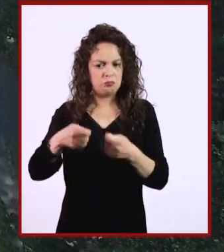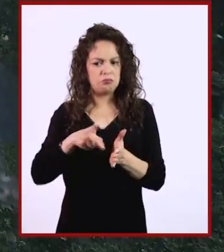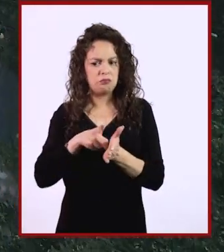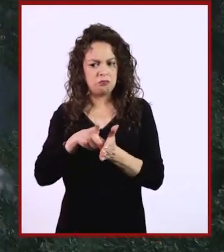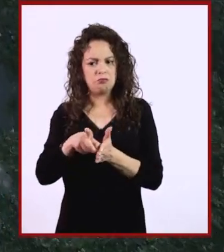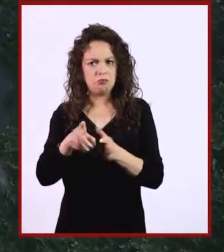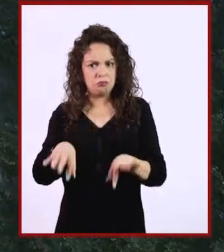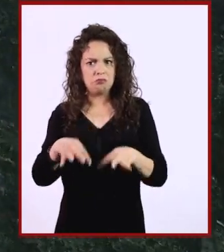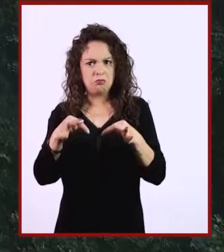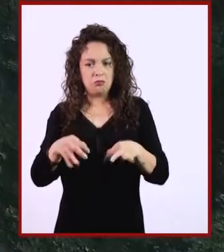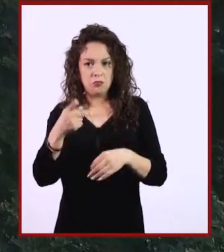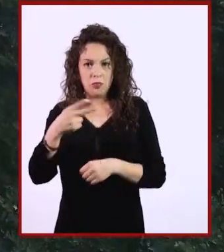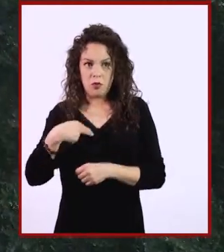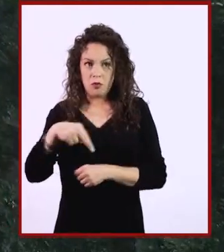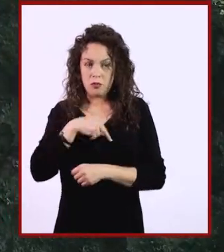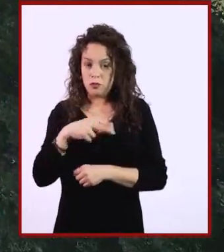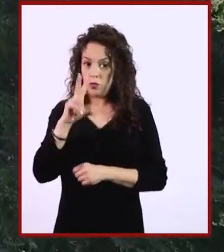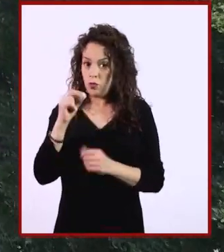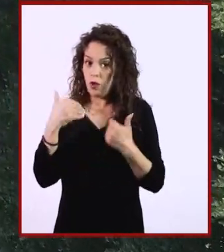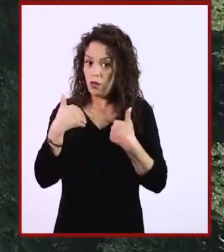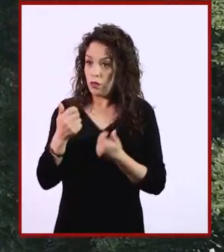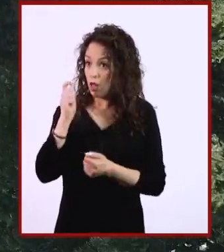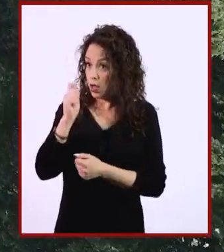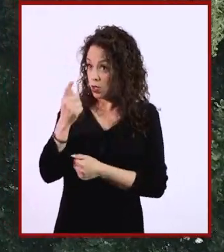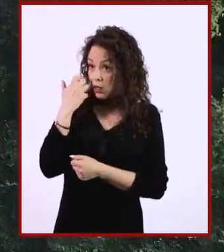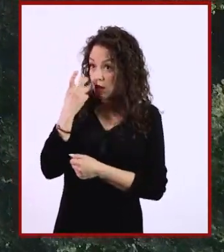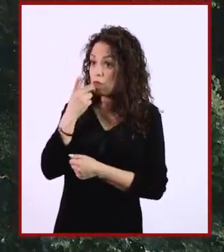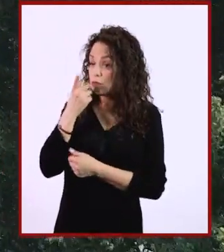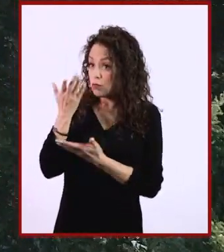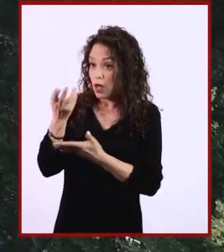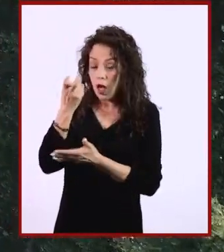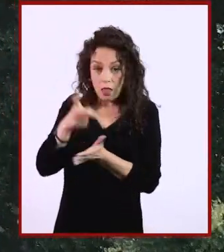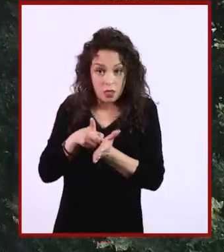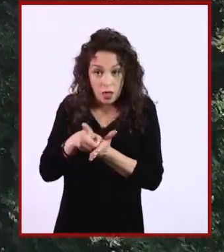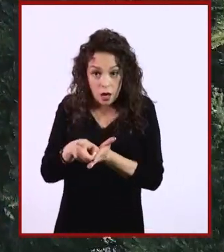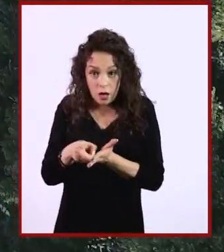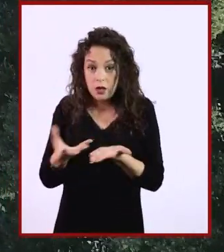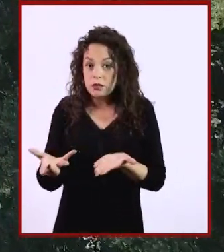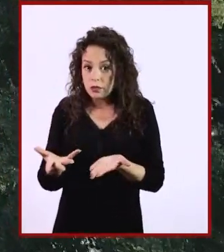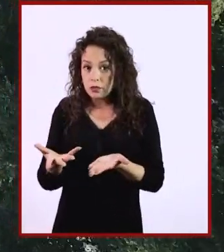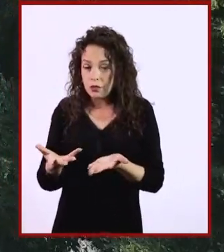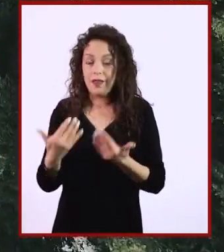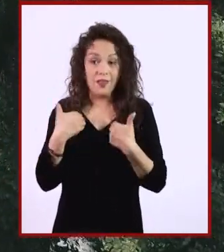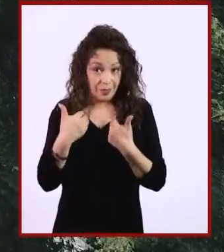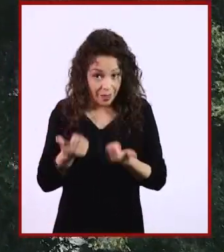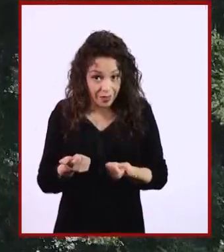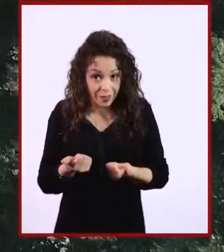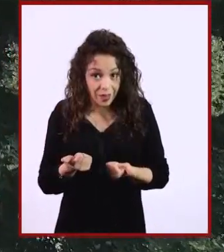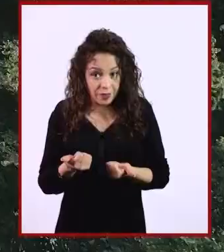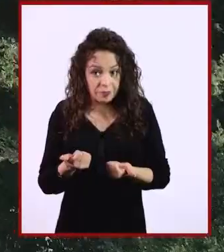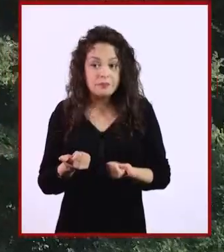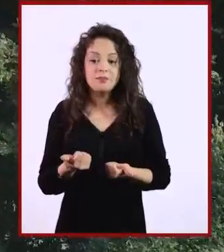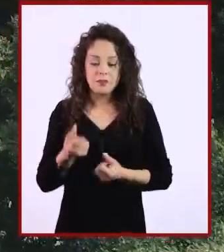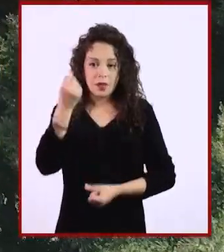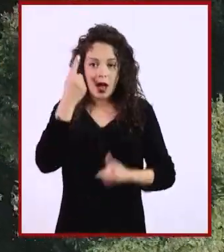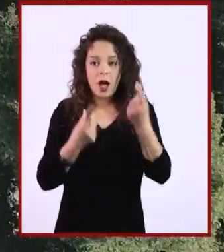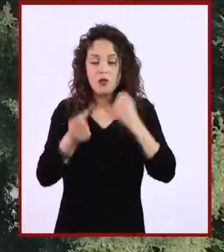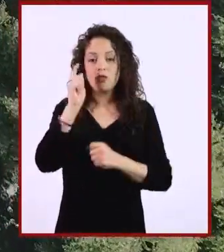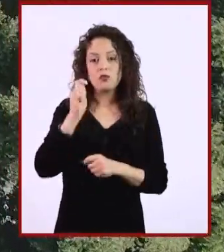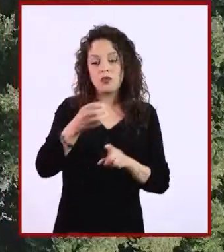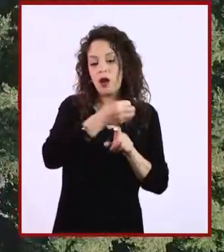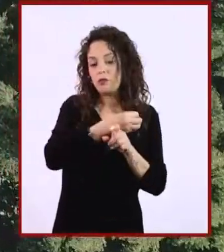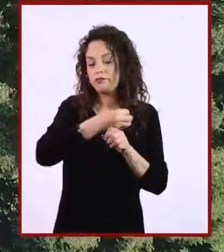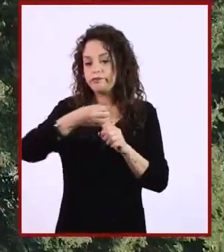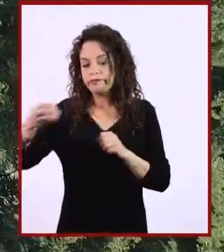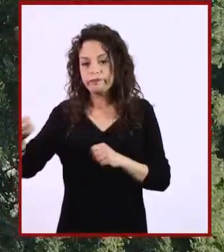si nosotros tampoco somos conscientes de lo que implica, ¿no?, esos derechos. algunas obligaciones de la ciudadanía global,